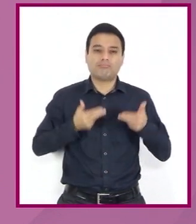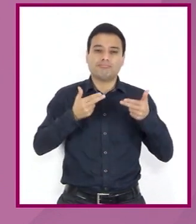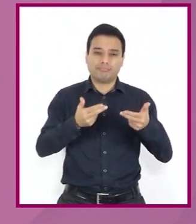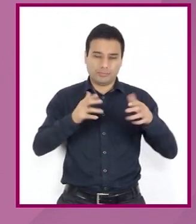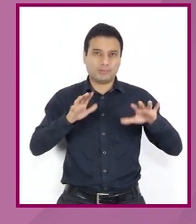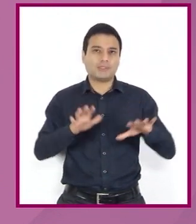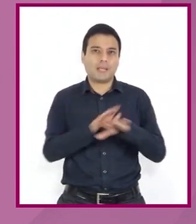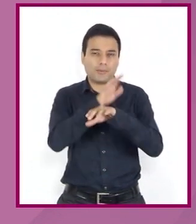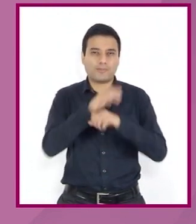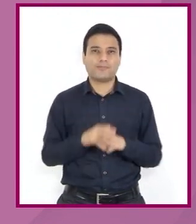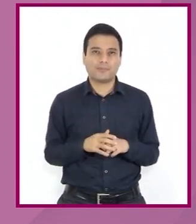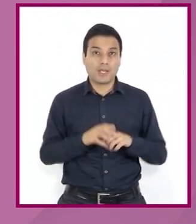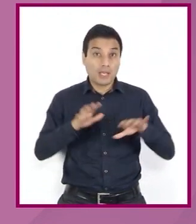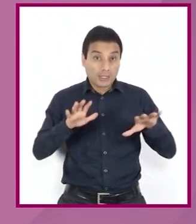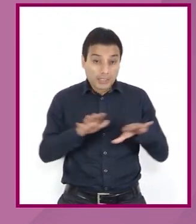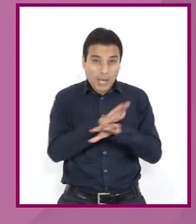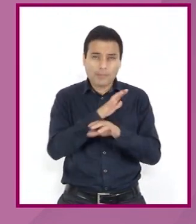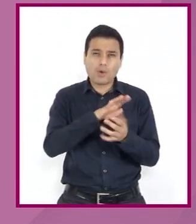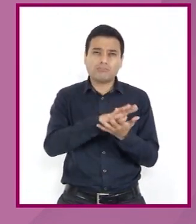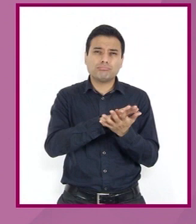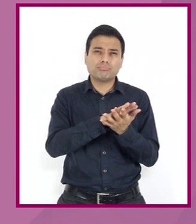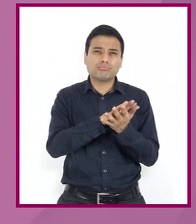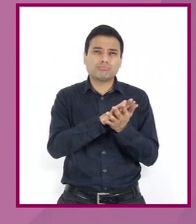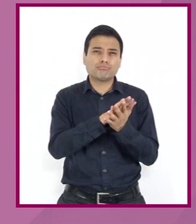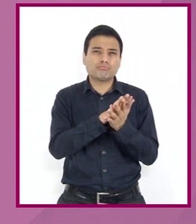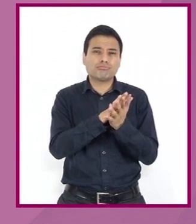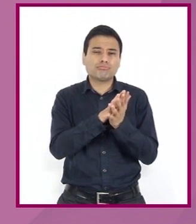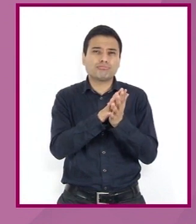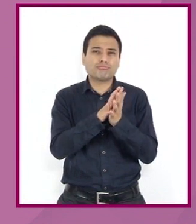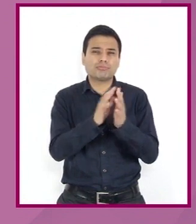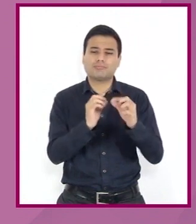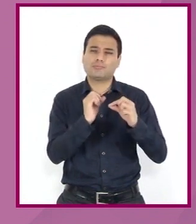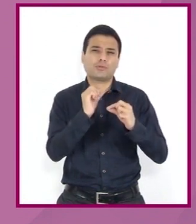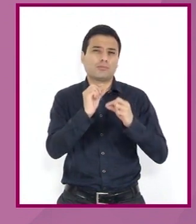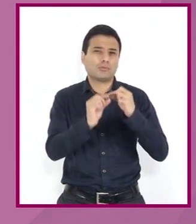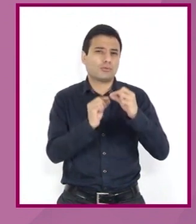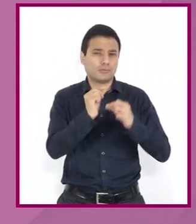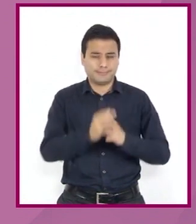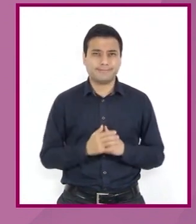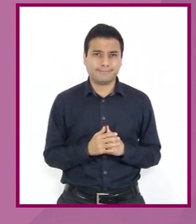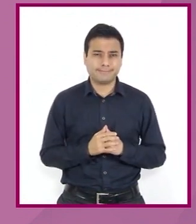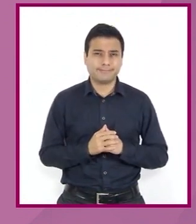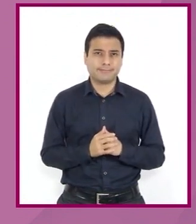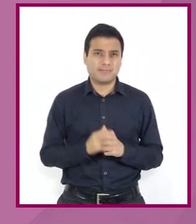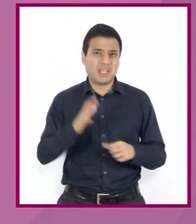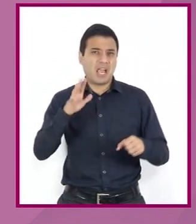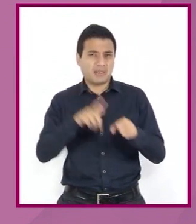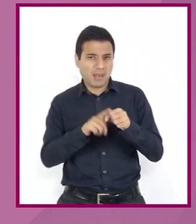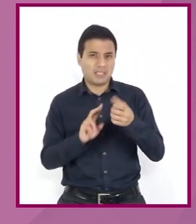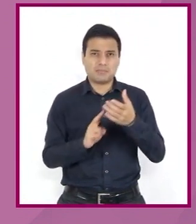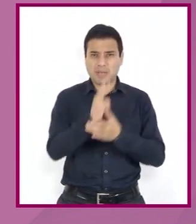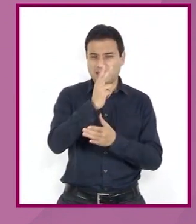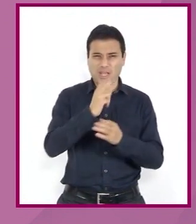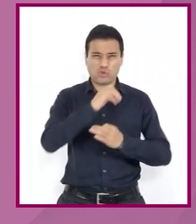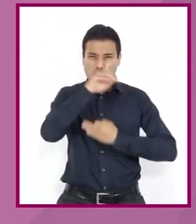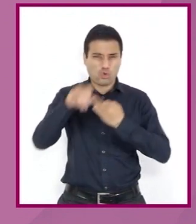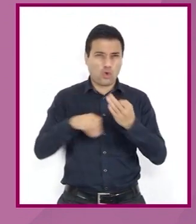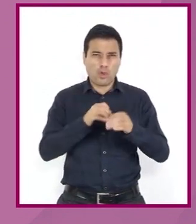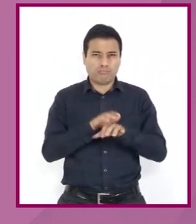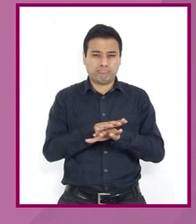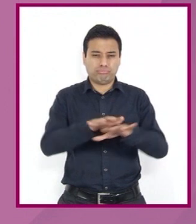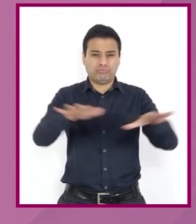es gradual y tarda mucho tiempo en producirse. Las especies descienden de un ancestro